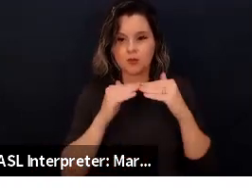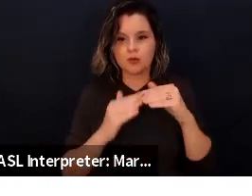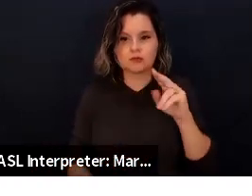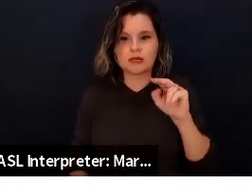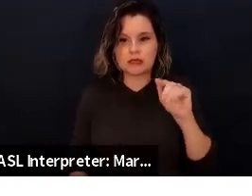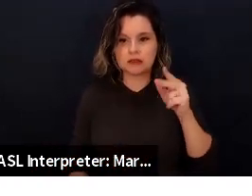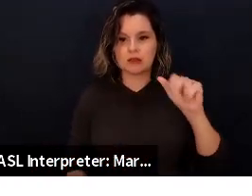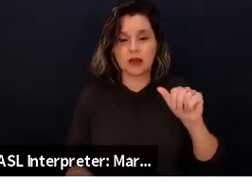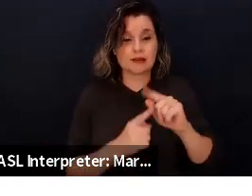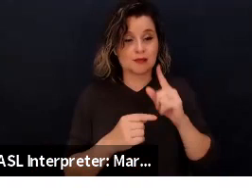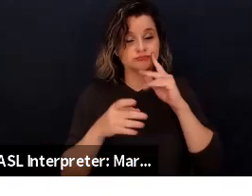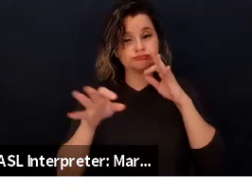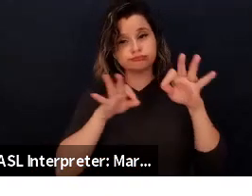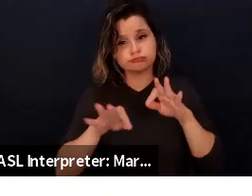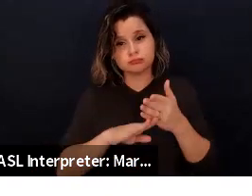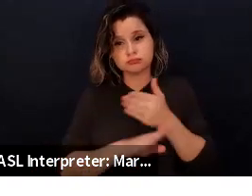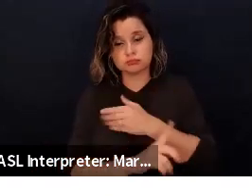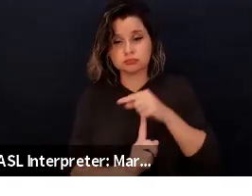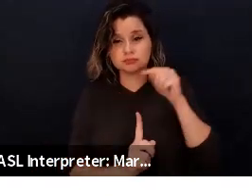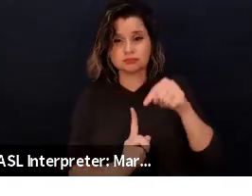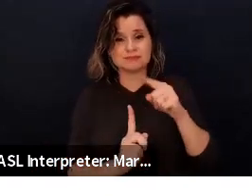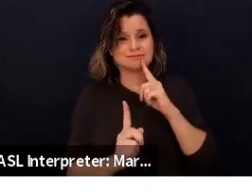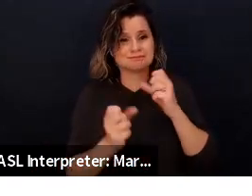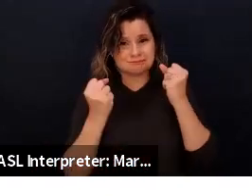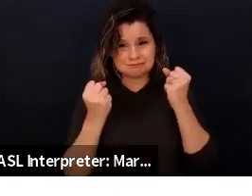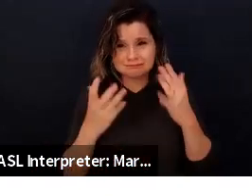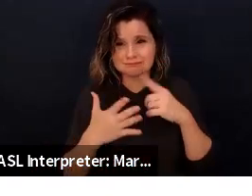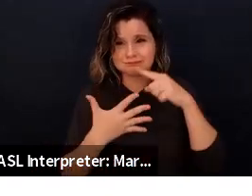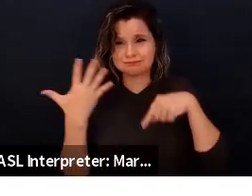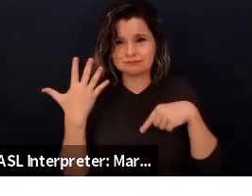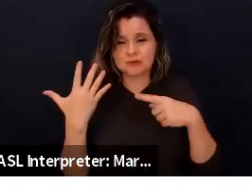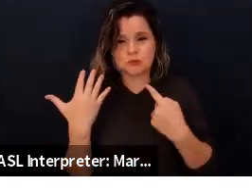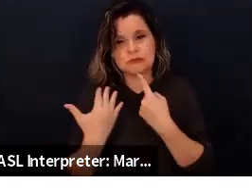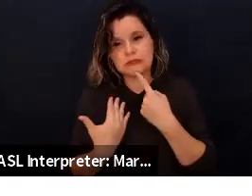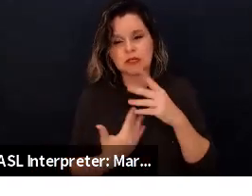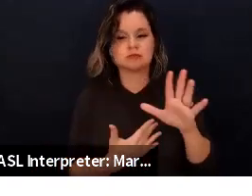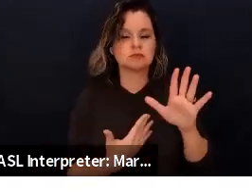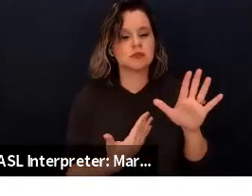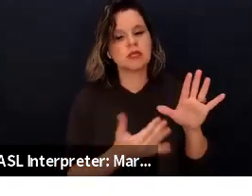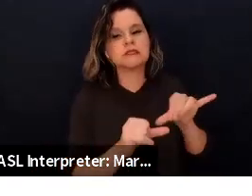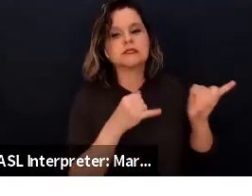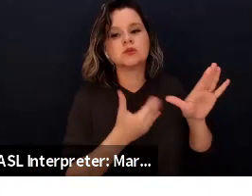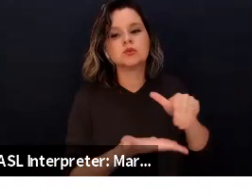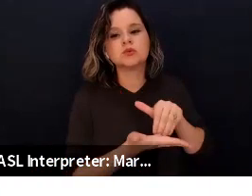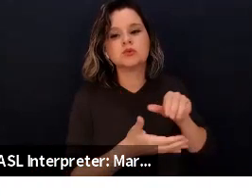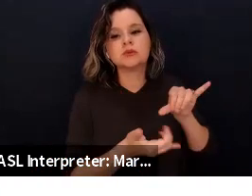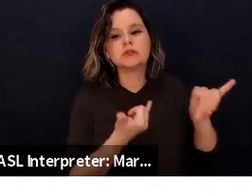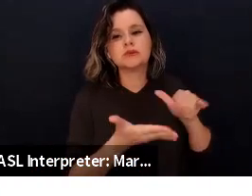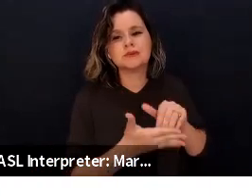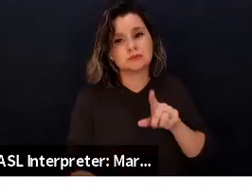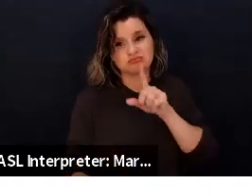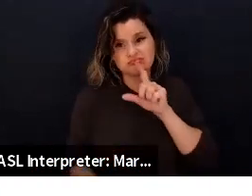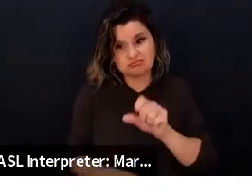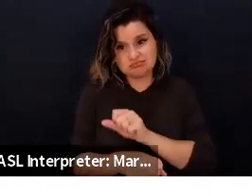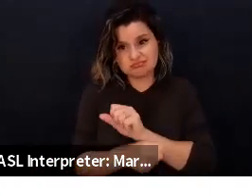como explicó ella, muchas veces decimos centros de detención, pero en realidad sí son cárceles